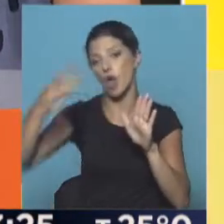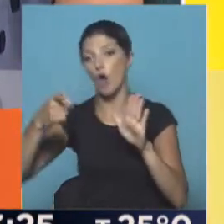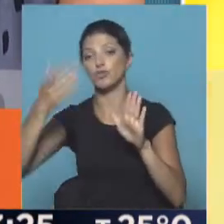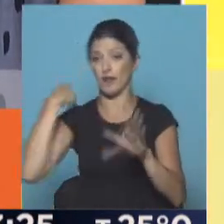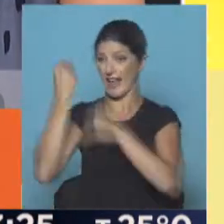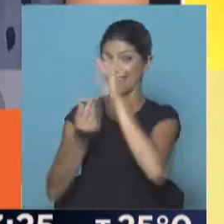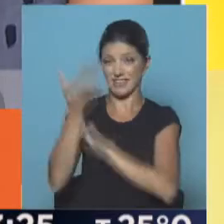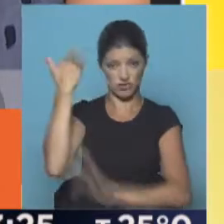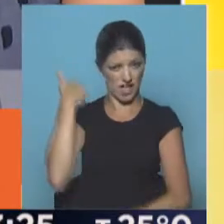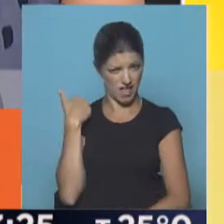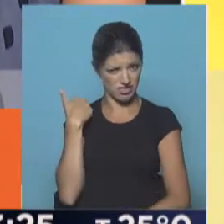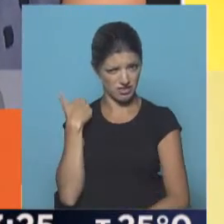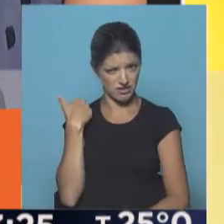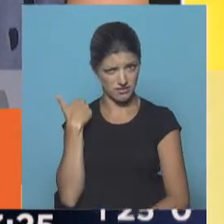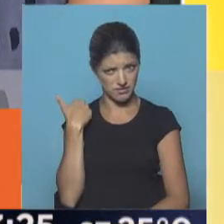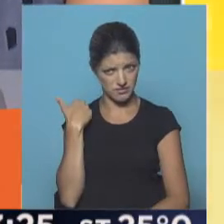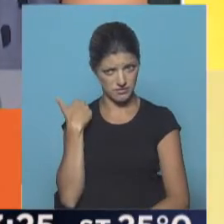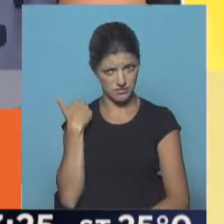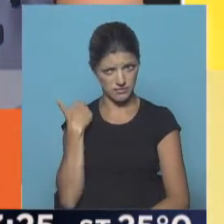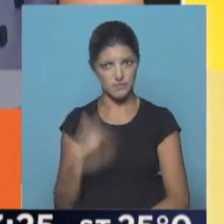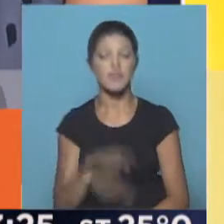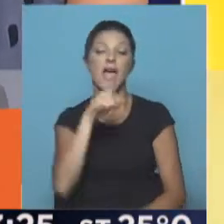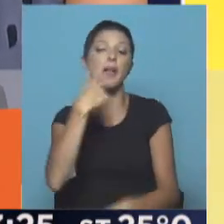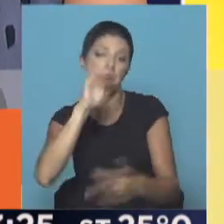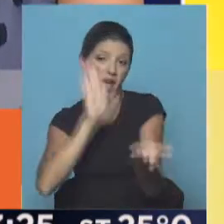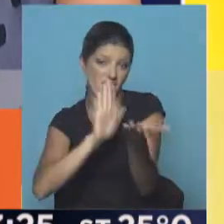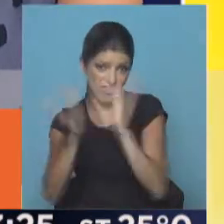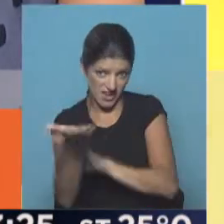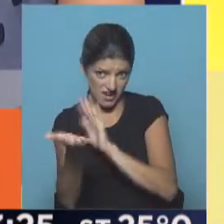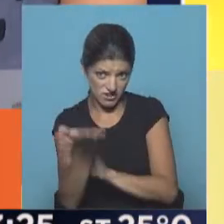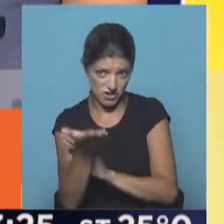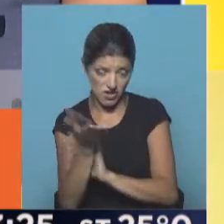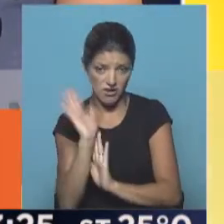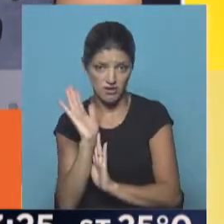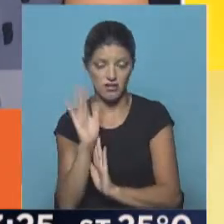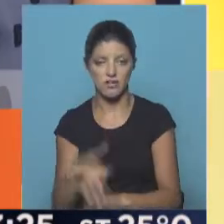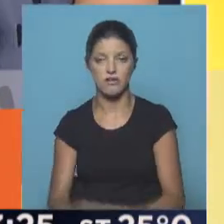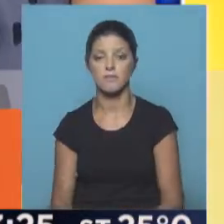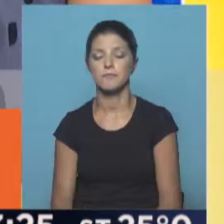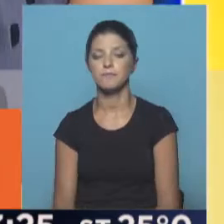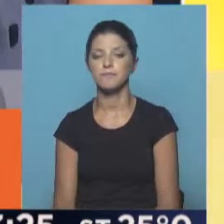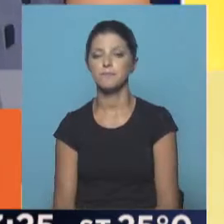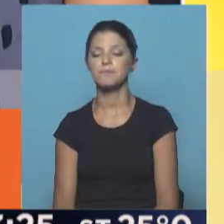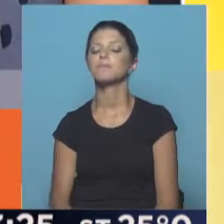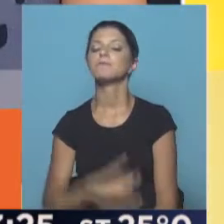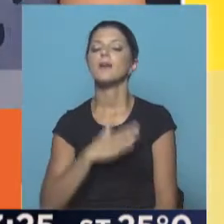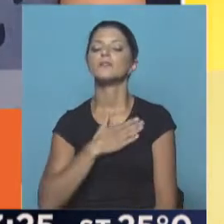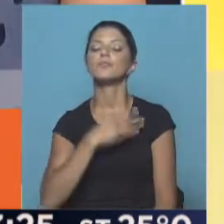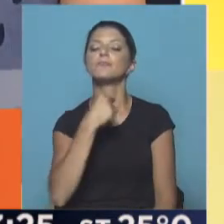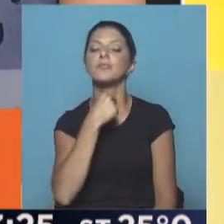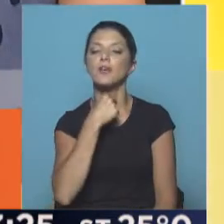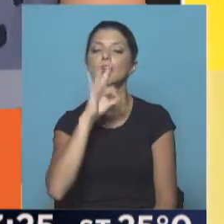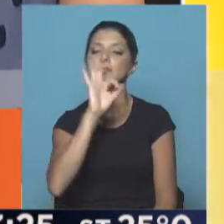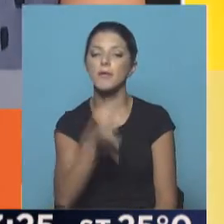republicanas. Realmente estaban mucho más a la derecha sus contrincantes. Quisiera saber qué tipo de